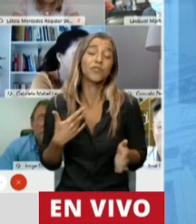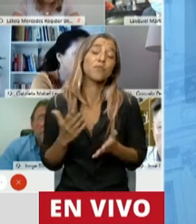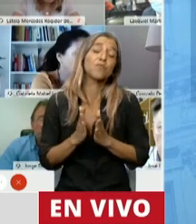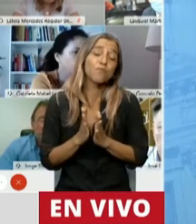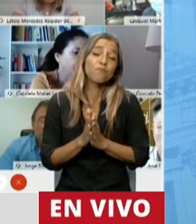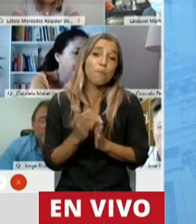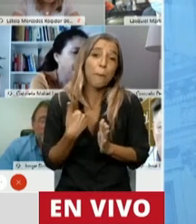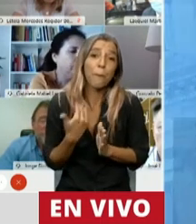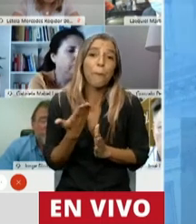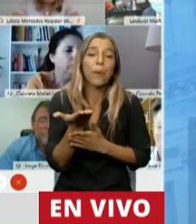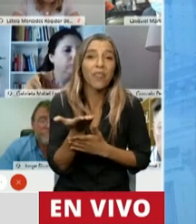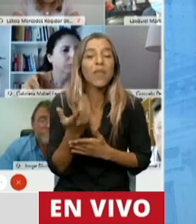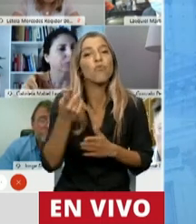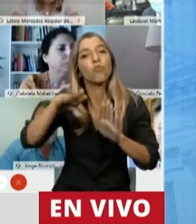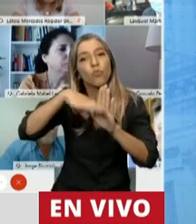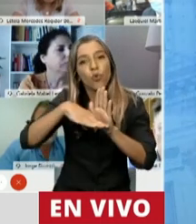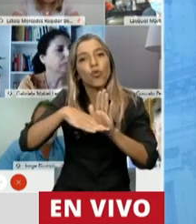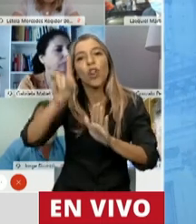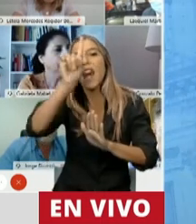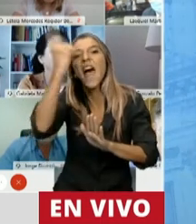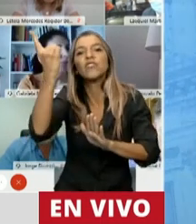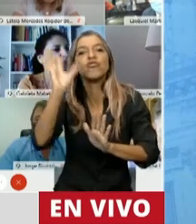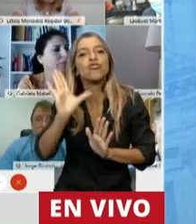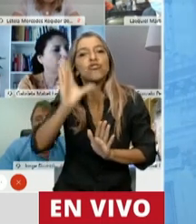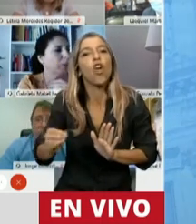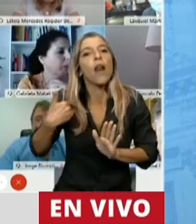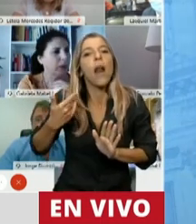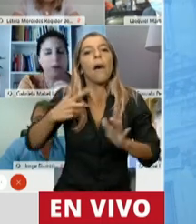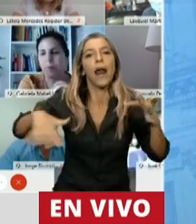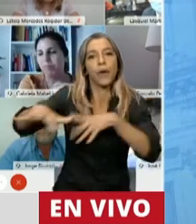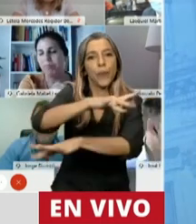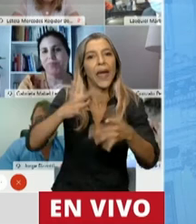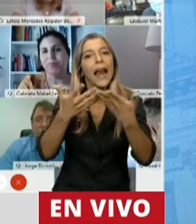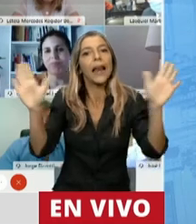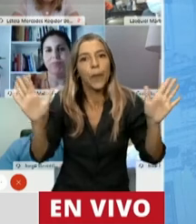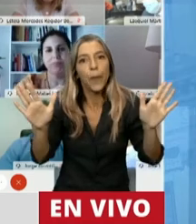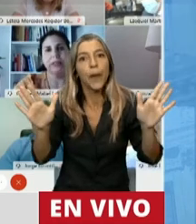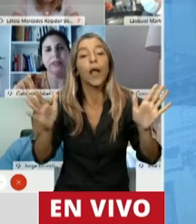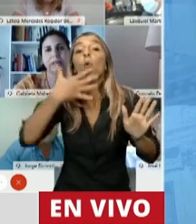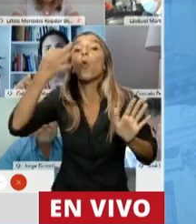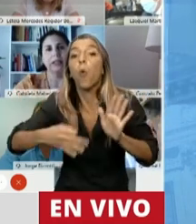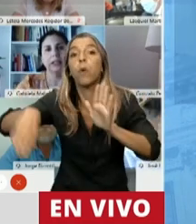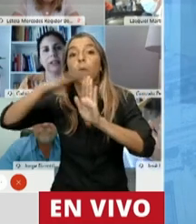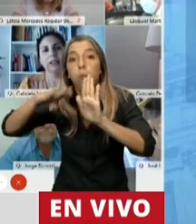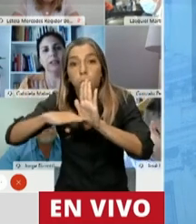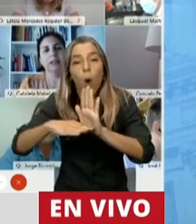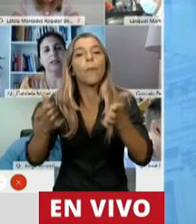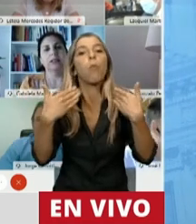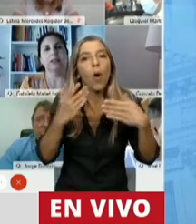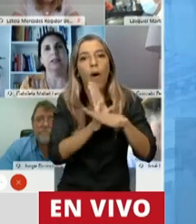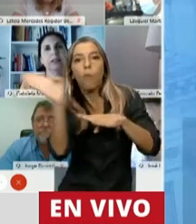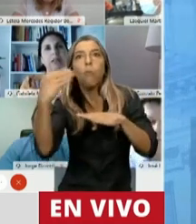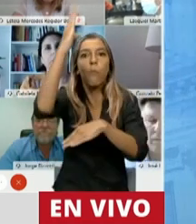pedimos que establezcan un protocolo nacional de libre circulación con protocolos, con testeos, que no impida,